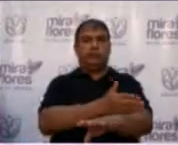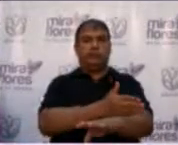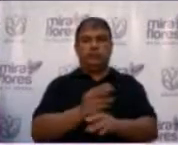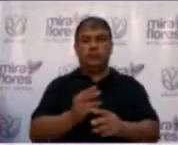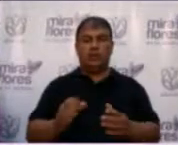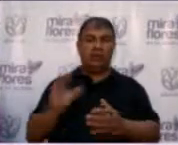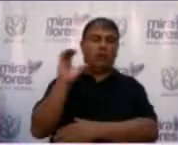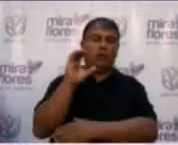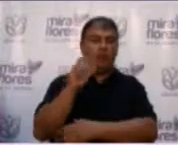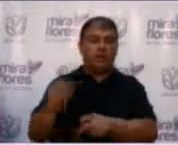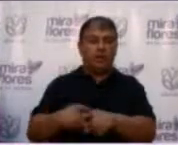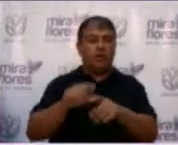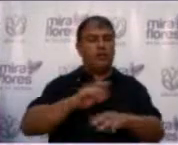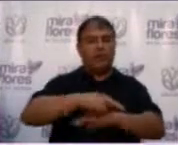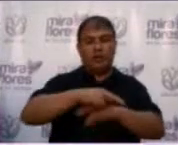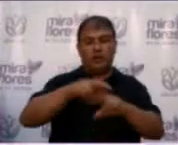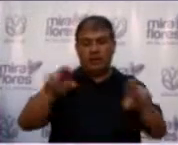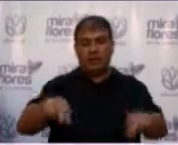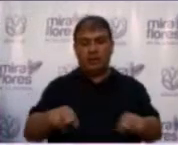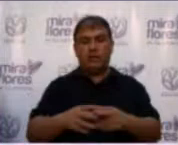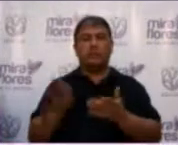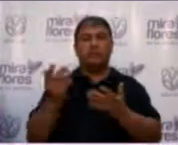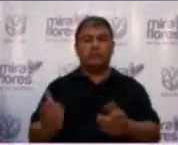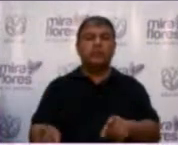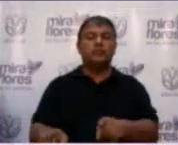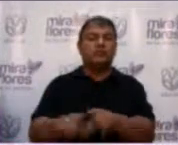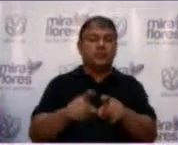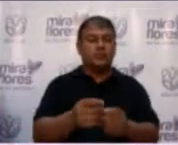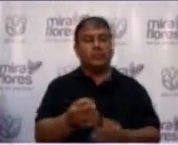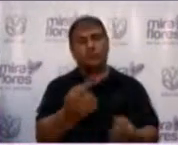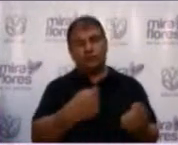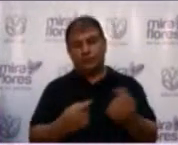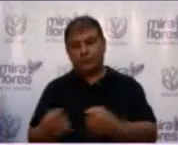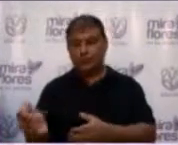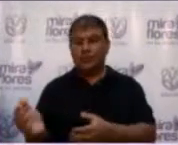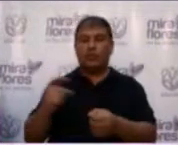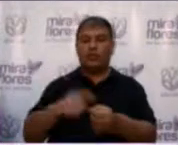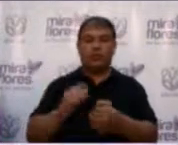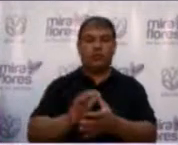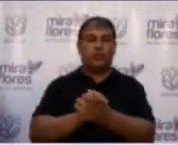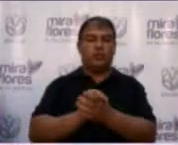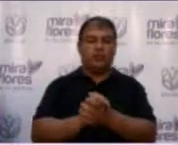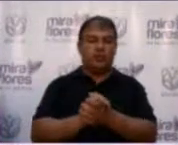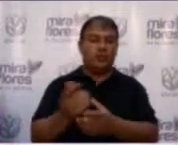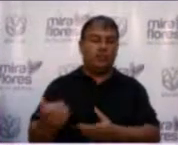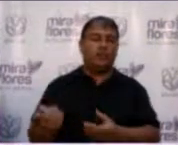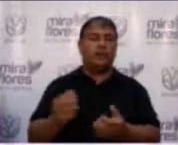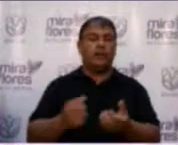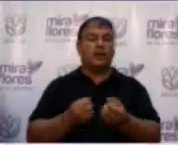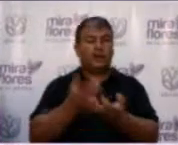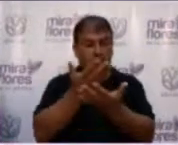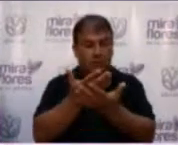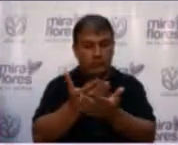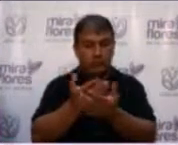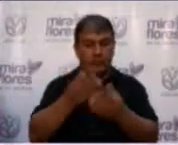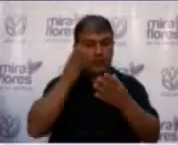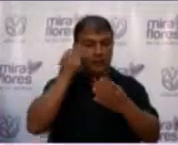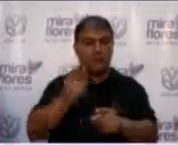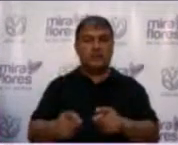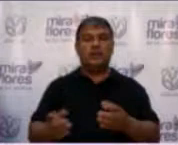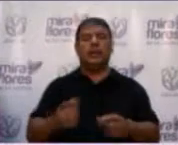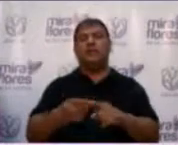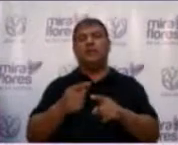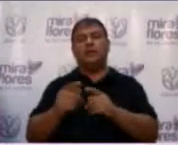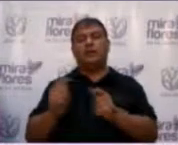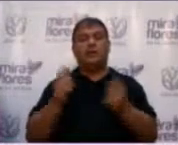de Colombia y la región, y esperamos poder seguir contando con su compañía, aportes y experiencia en las actividades que